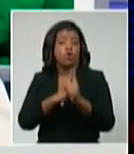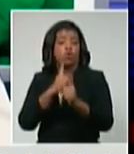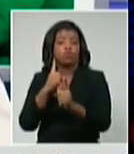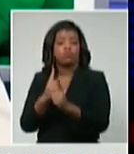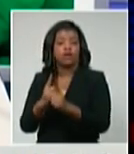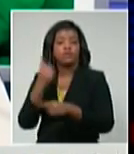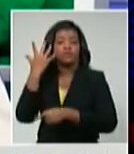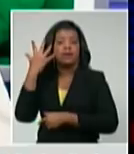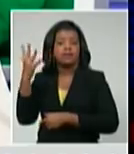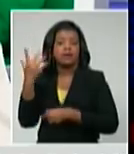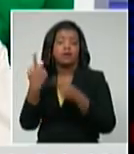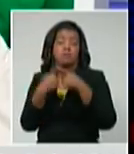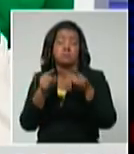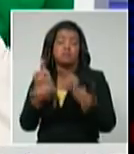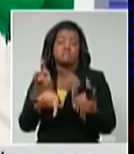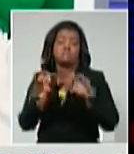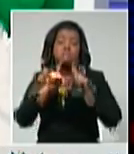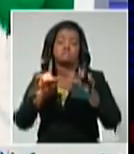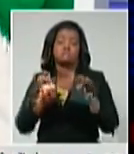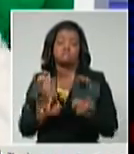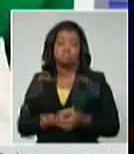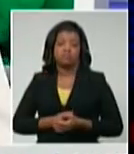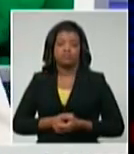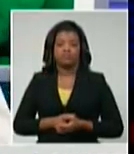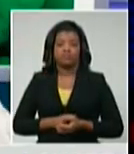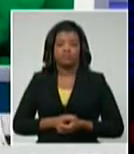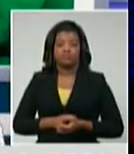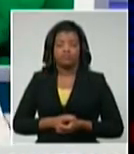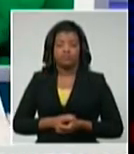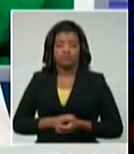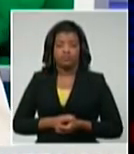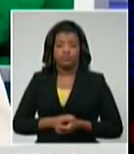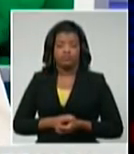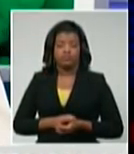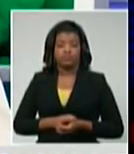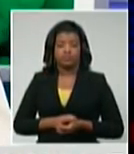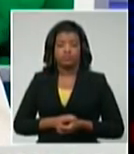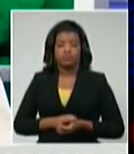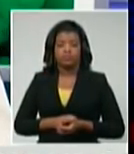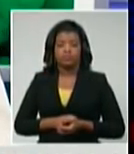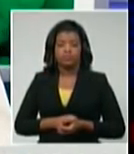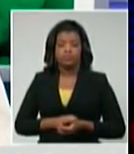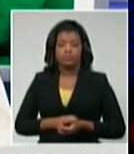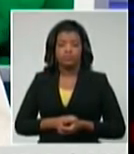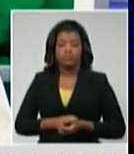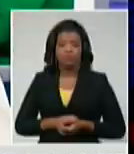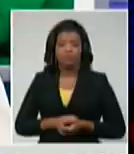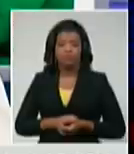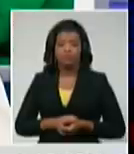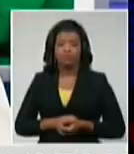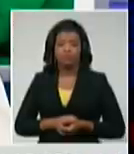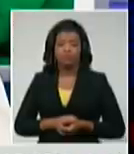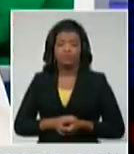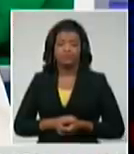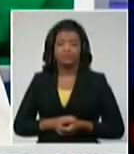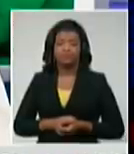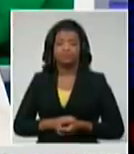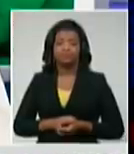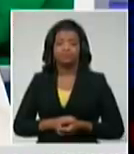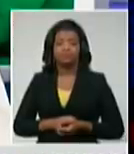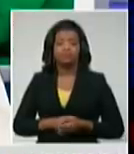pero muchas veces por la transmisión propia del territorio. Contactos de casos